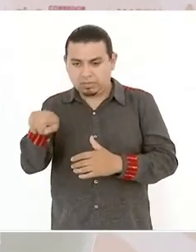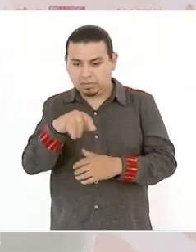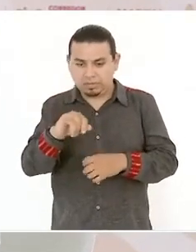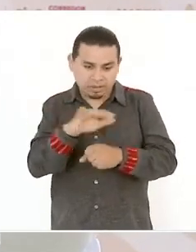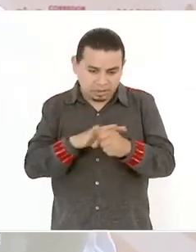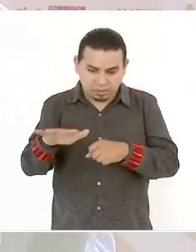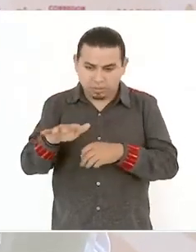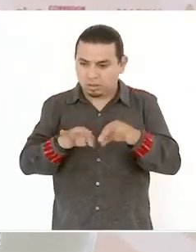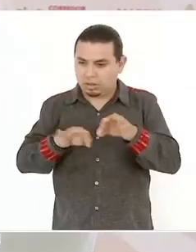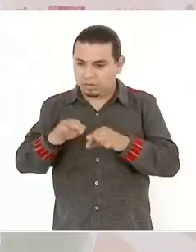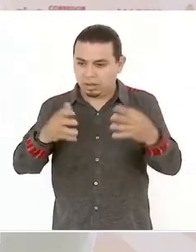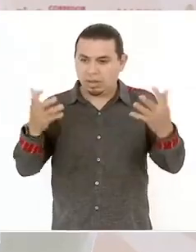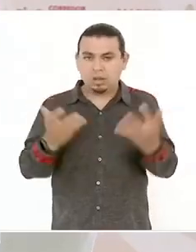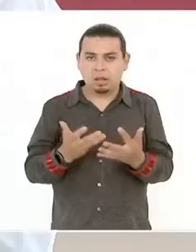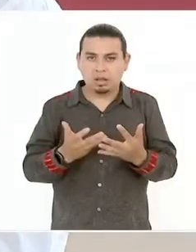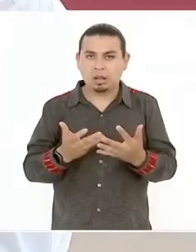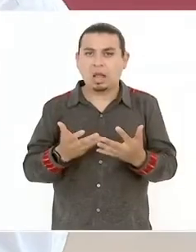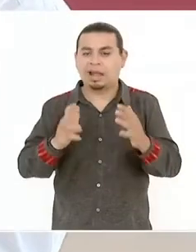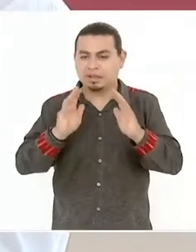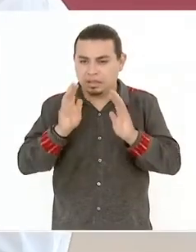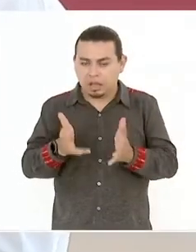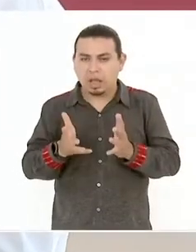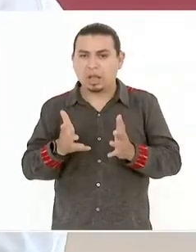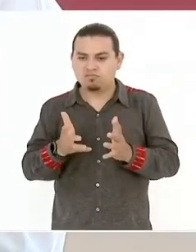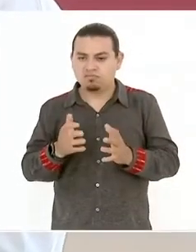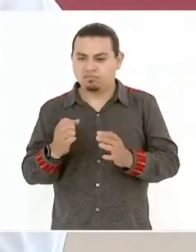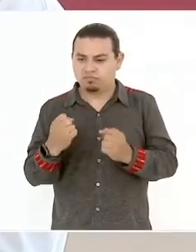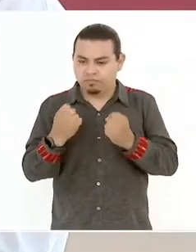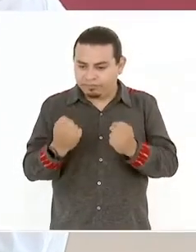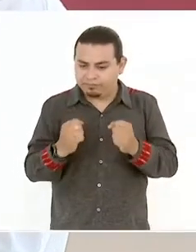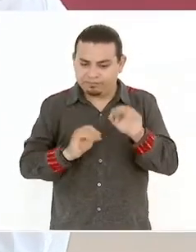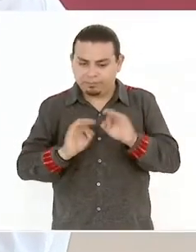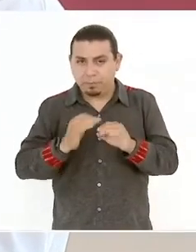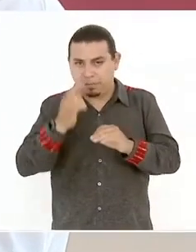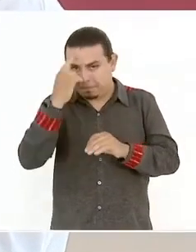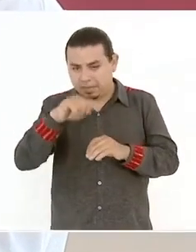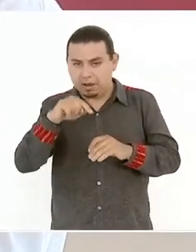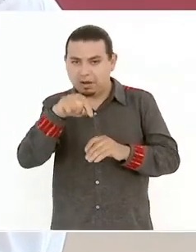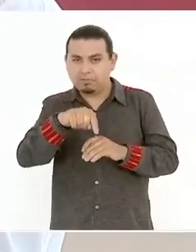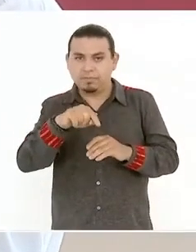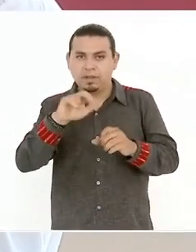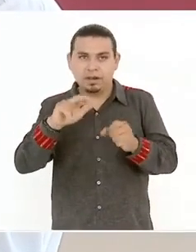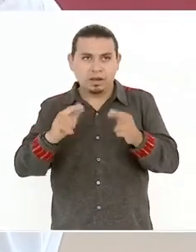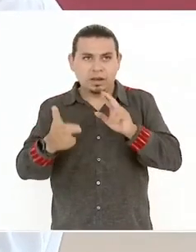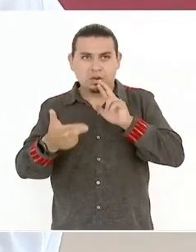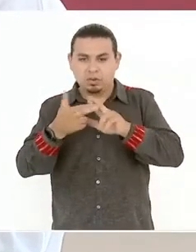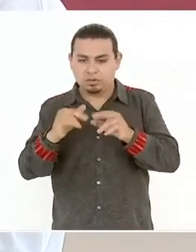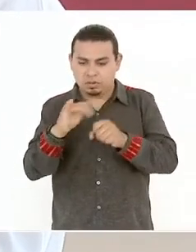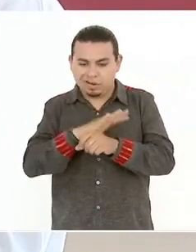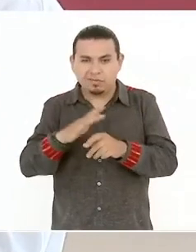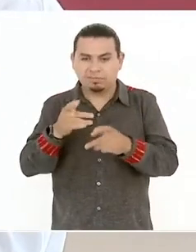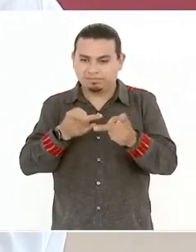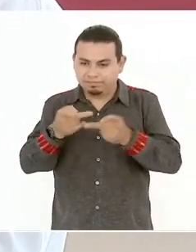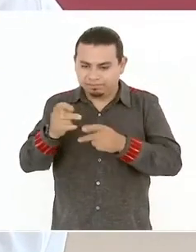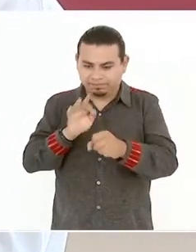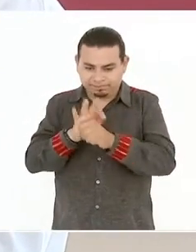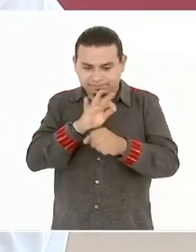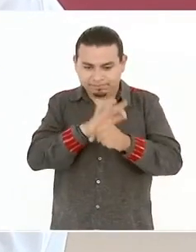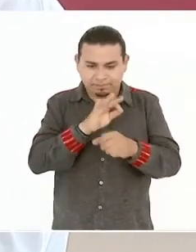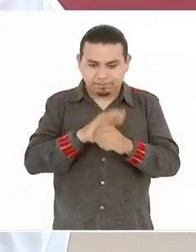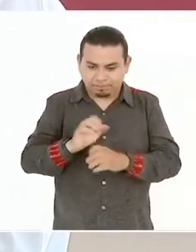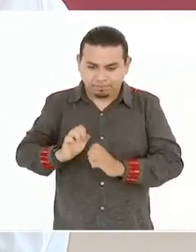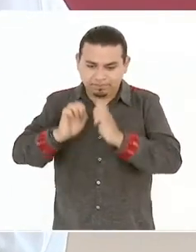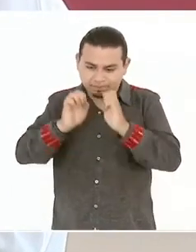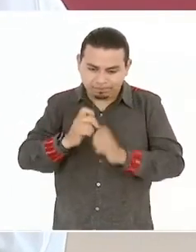de Tehuantepec está sentando las bases para el crecimiento económico de la región y el bienestar de la población